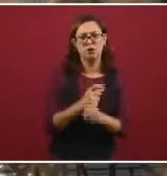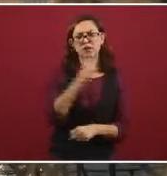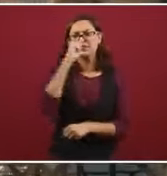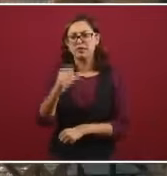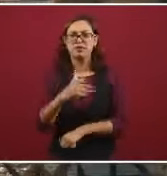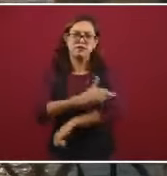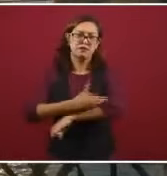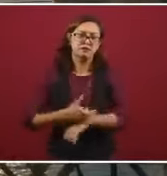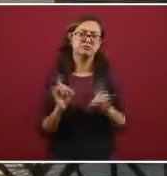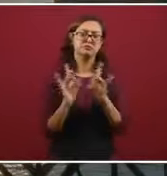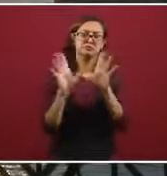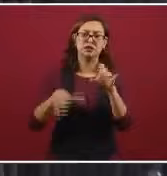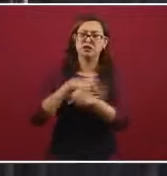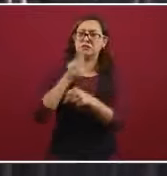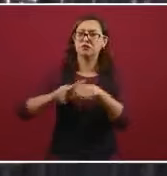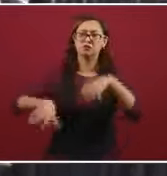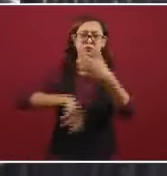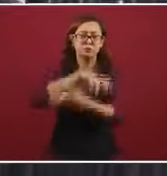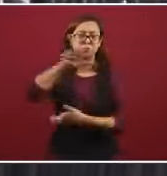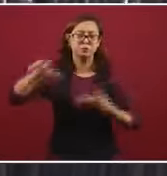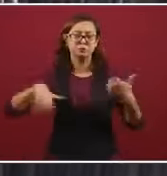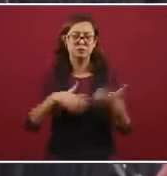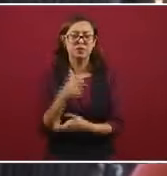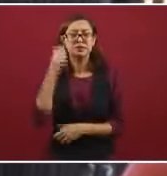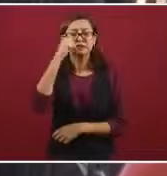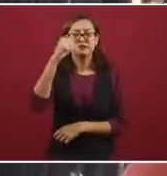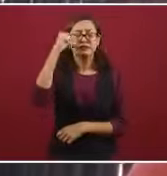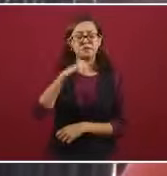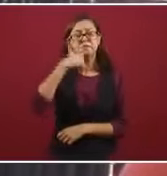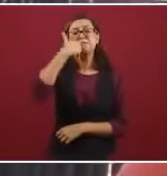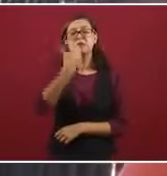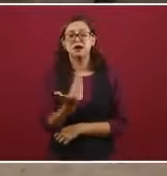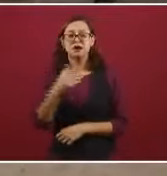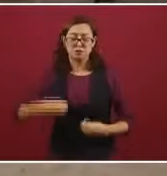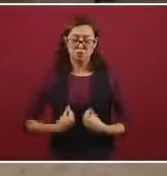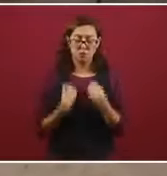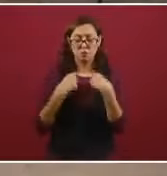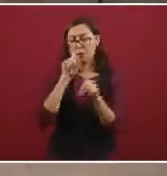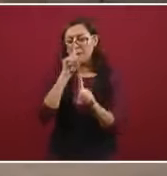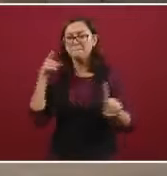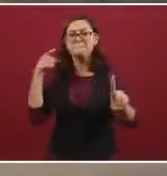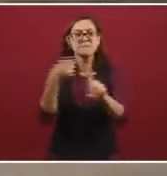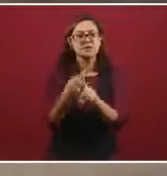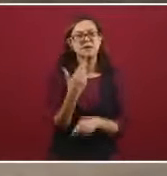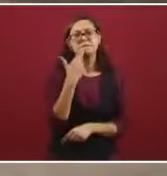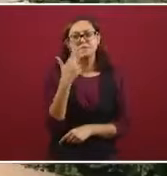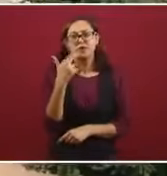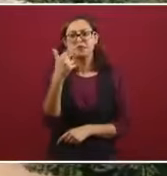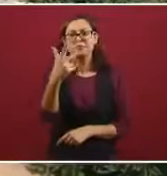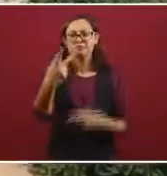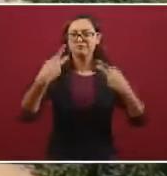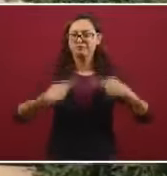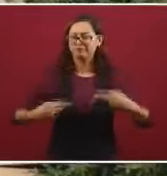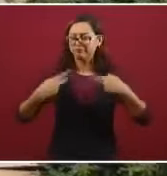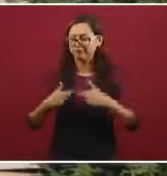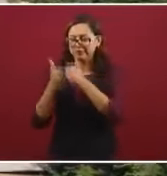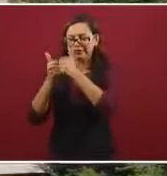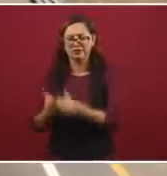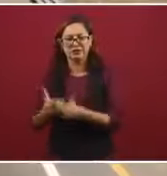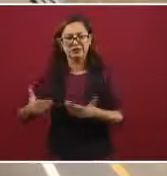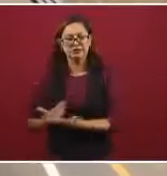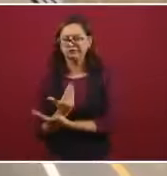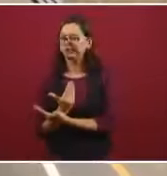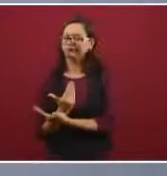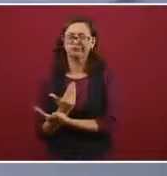por catástrofes naturales. La búsqueda permanente de mejores condiciones de vida ha obligado a las poblaciones a salir de sus lugares de origen